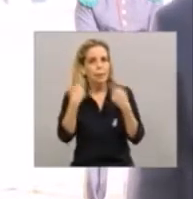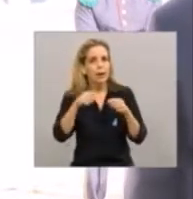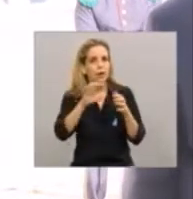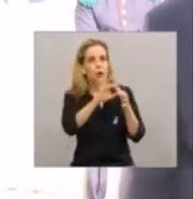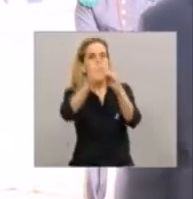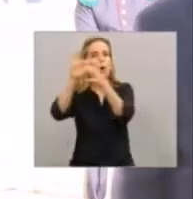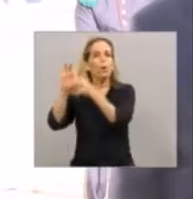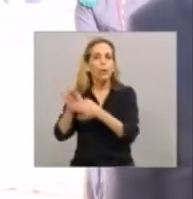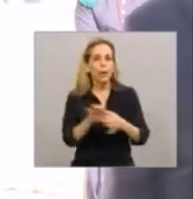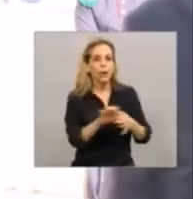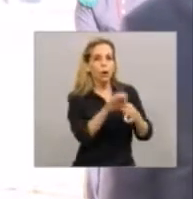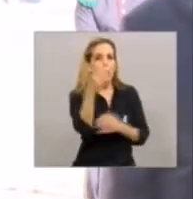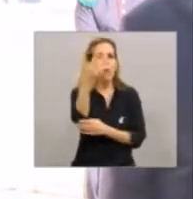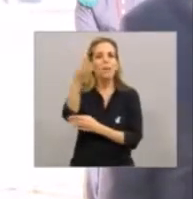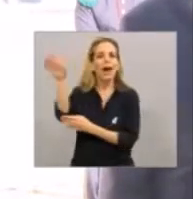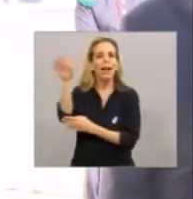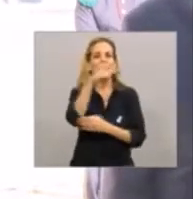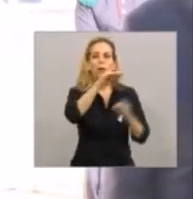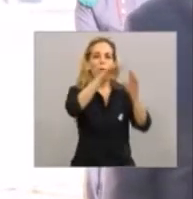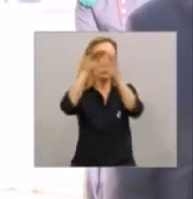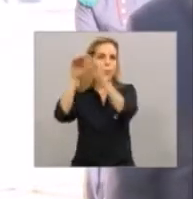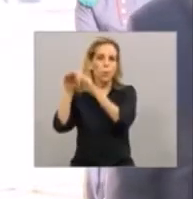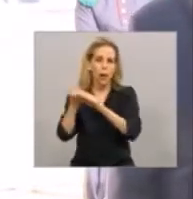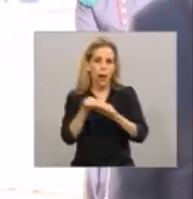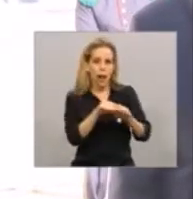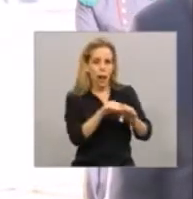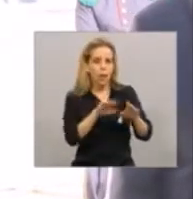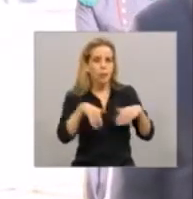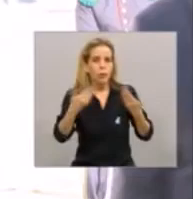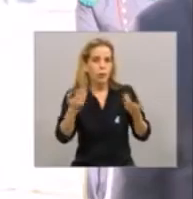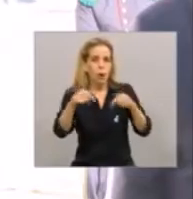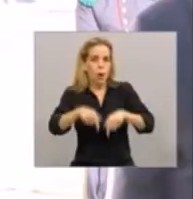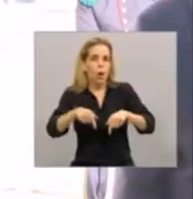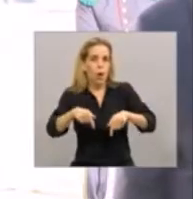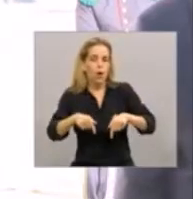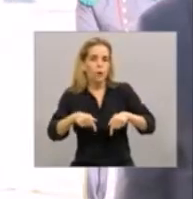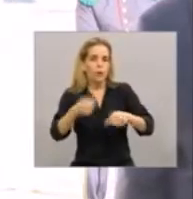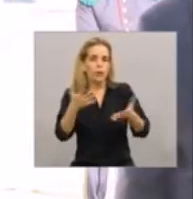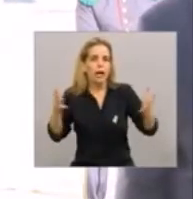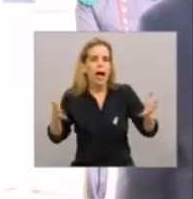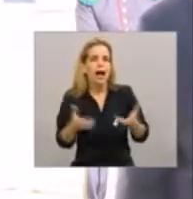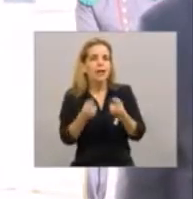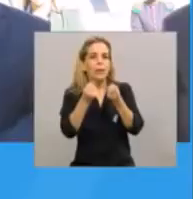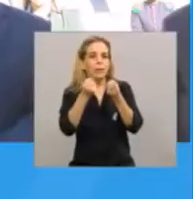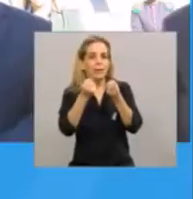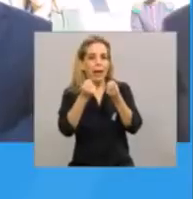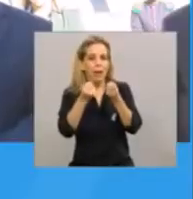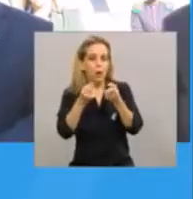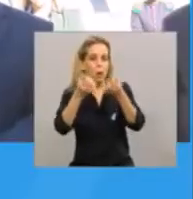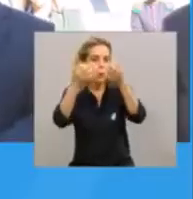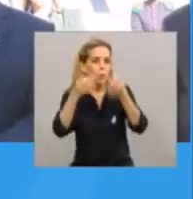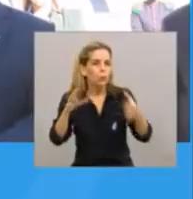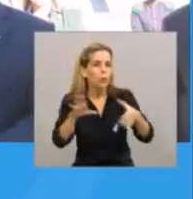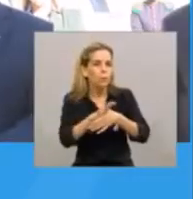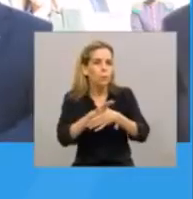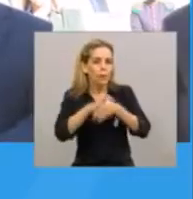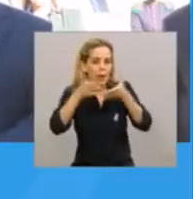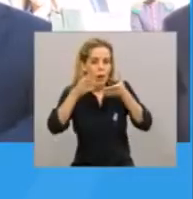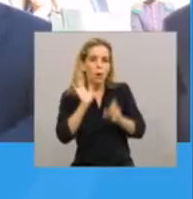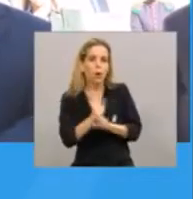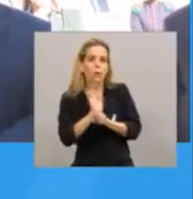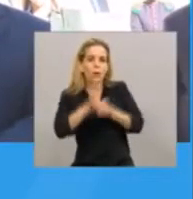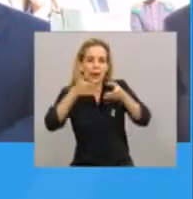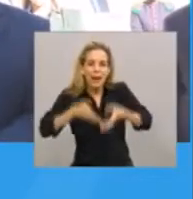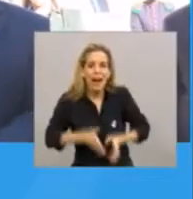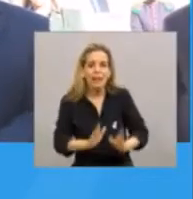por eso hoy en este nuevo aniversario del nacimiento de nuestra argentina